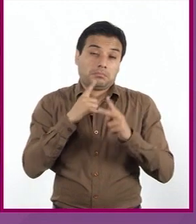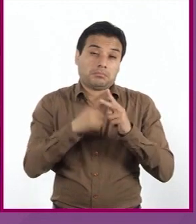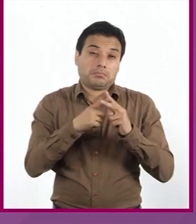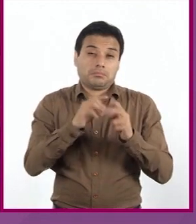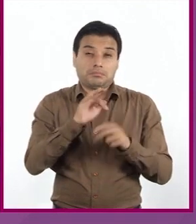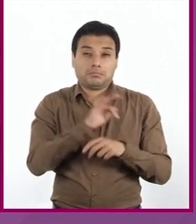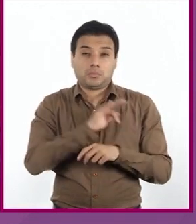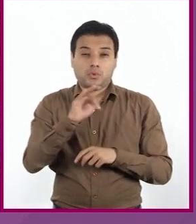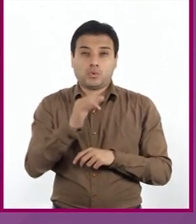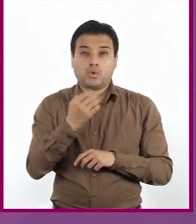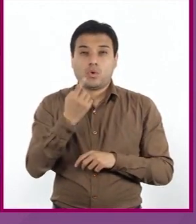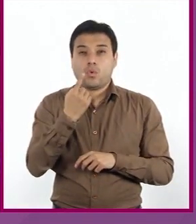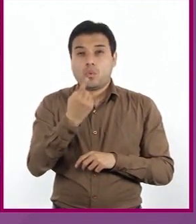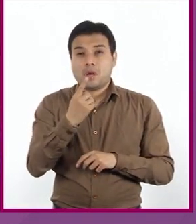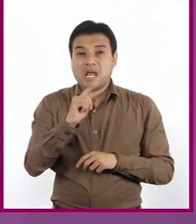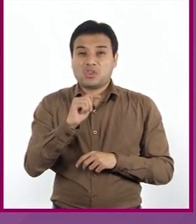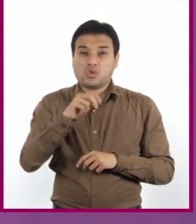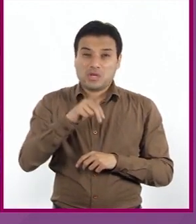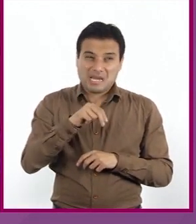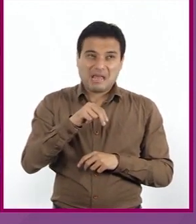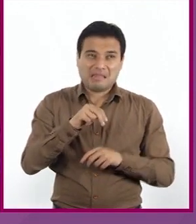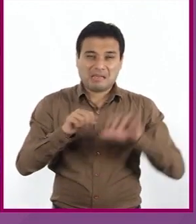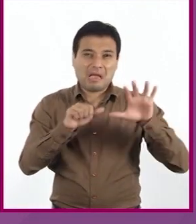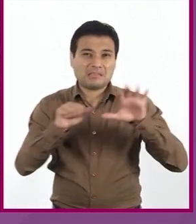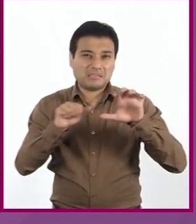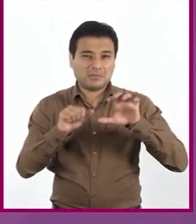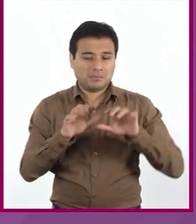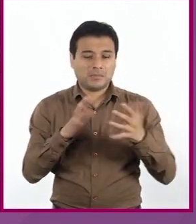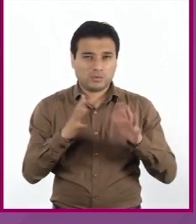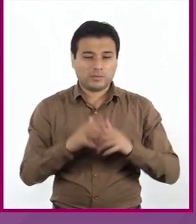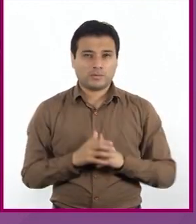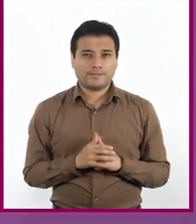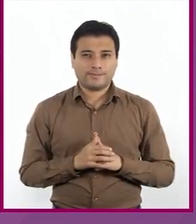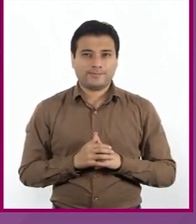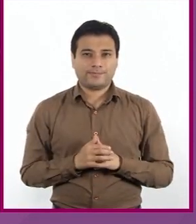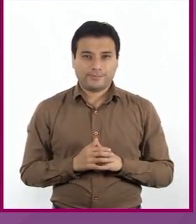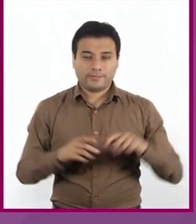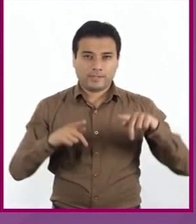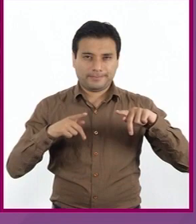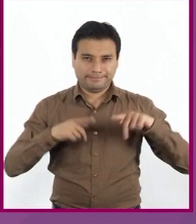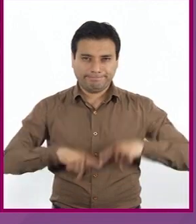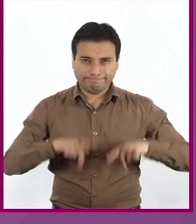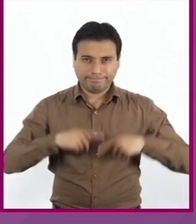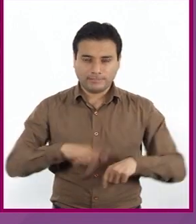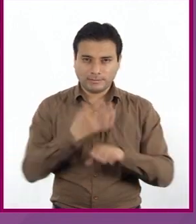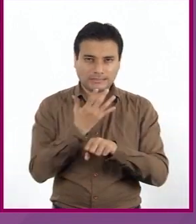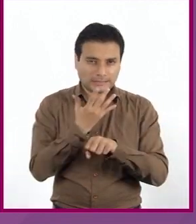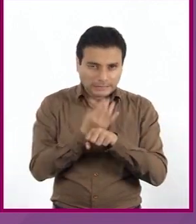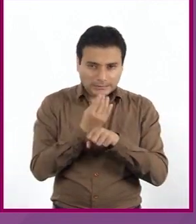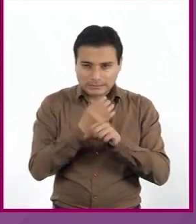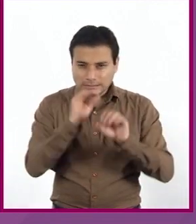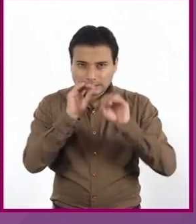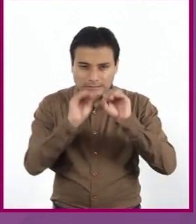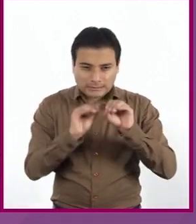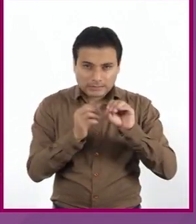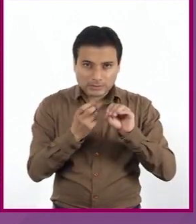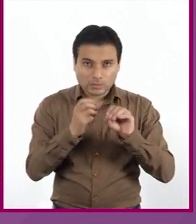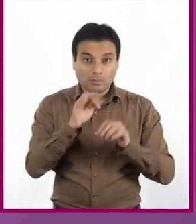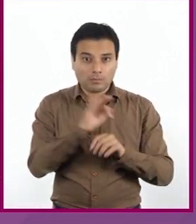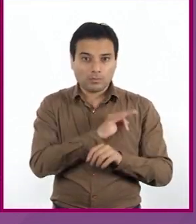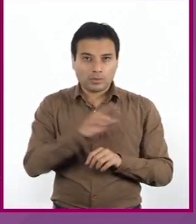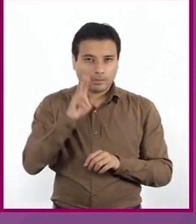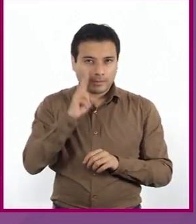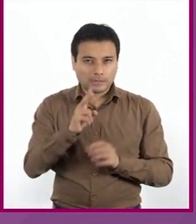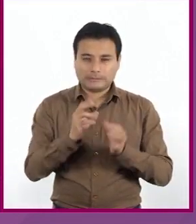una tonelada a 600 más o menos. Los trabajos de restauración y conservación de esta pieza permiten apreciarla de